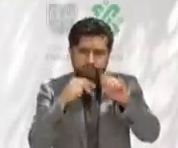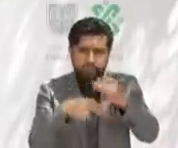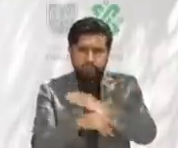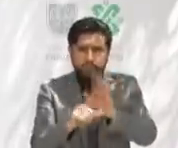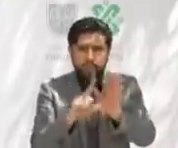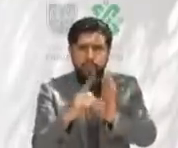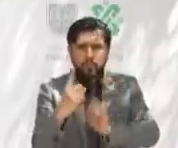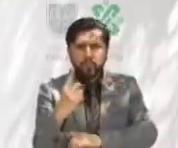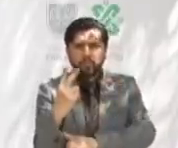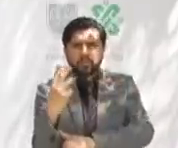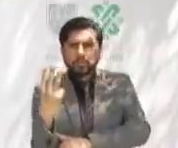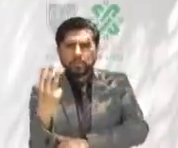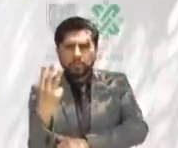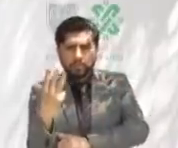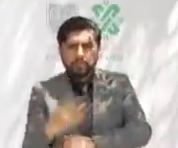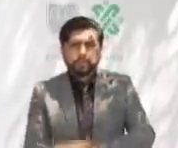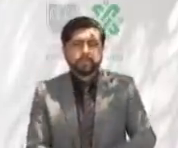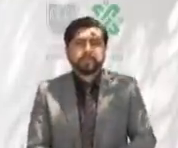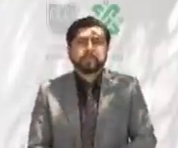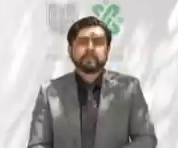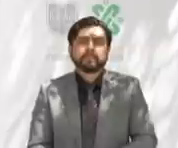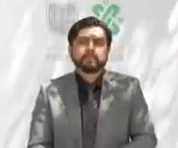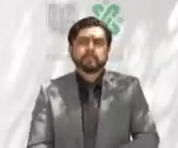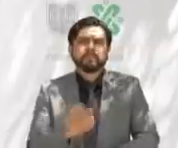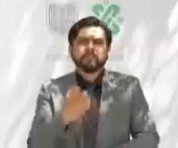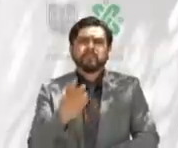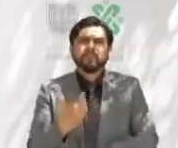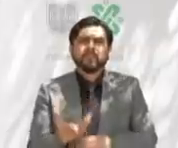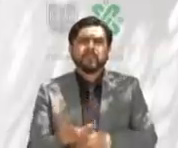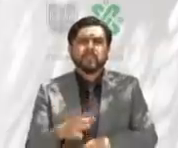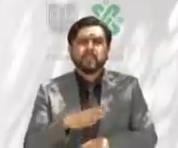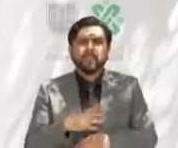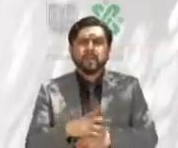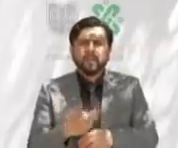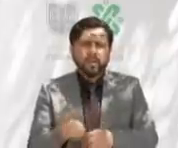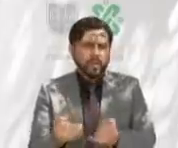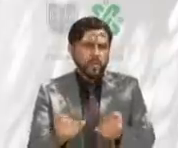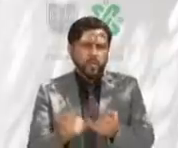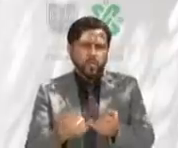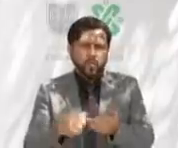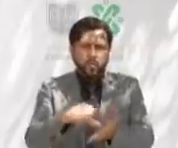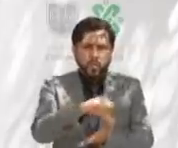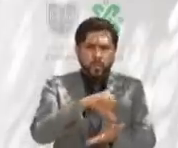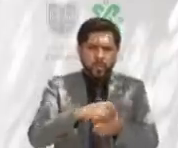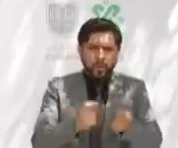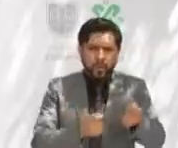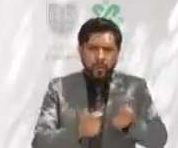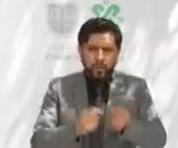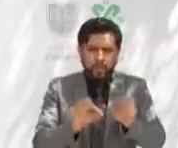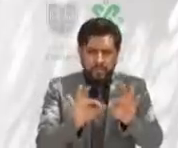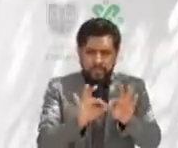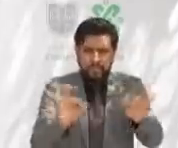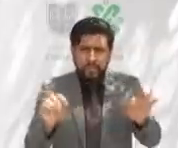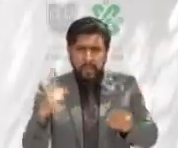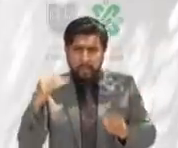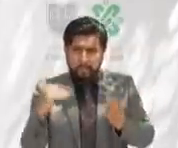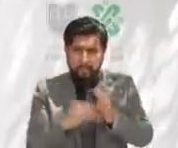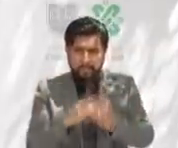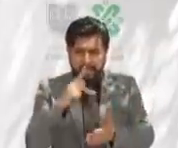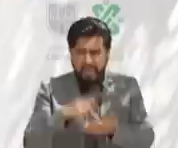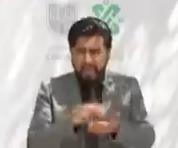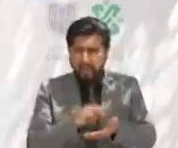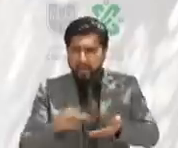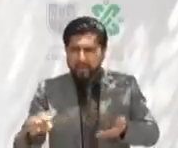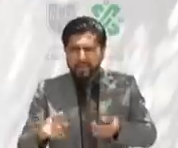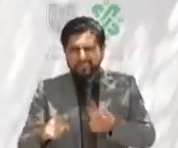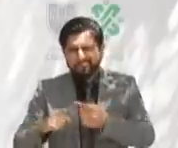línea 1, 2 y 3, que incluyen una subestación, cableado de alrededor de 1.000 kilómetros, en fin,